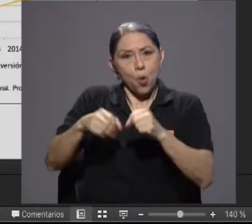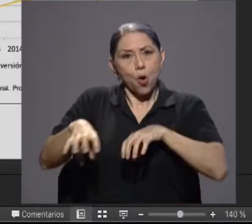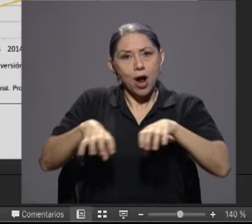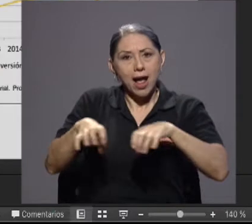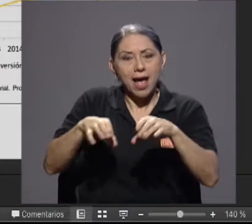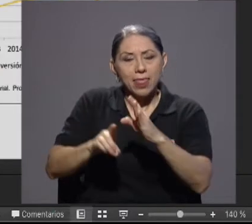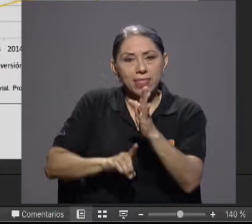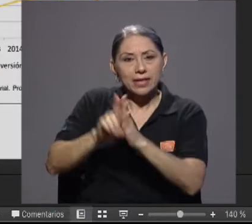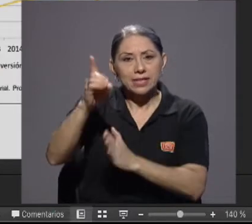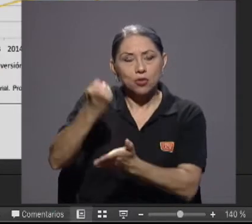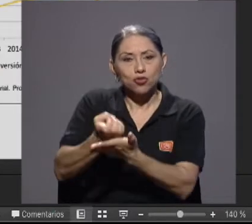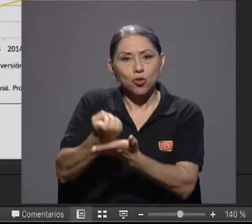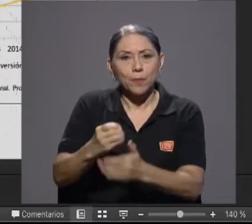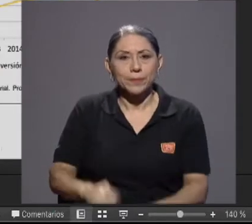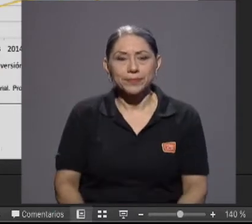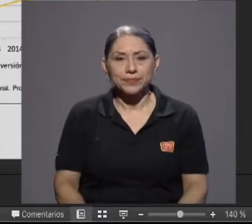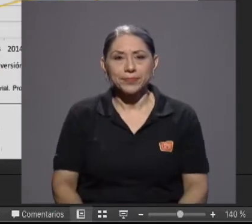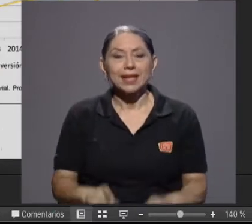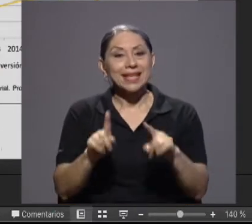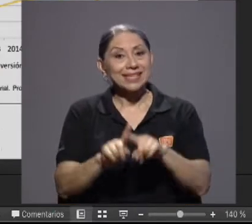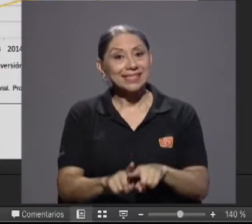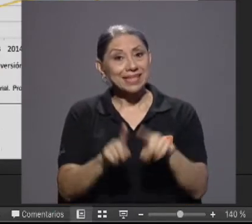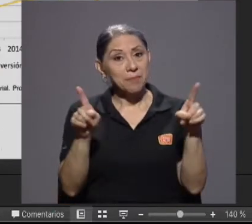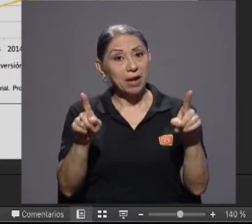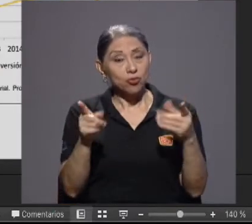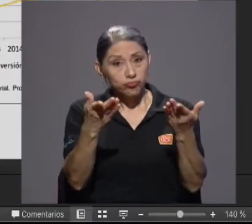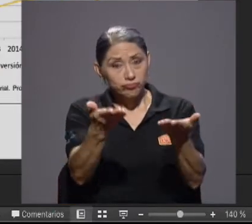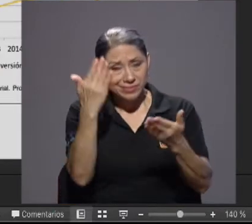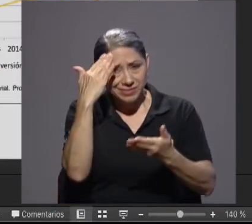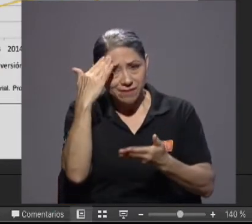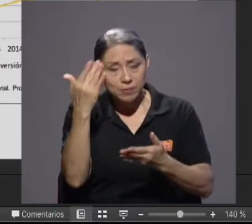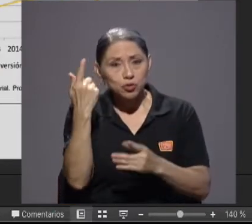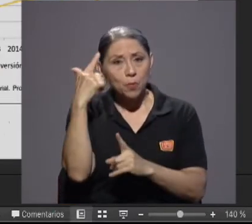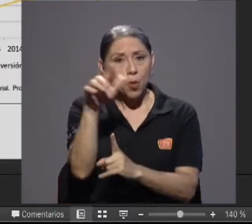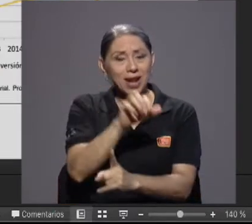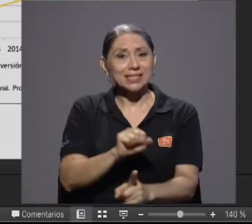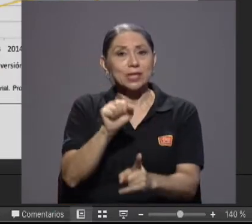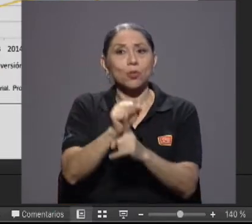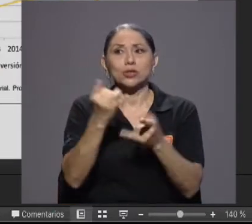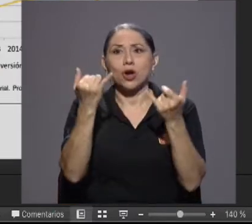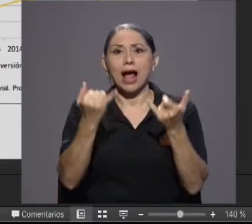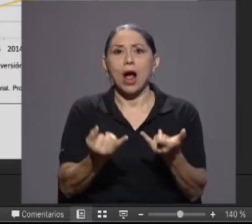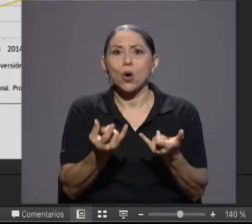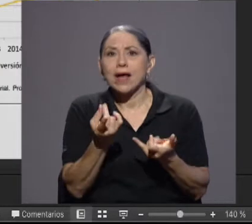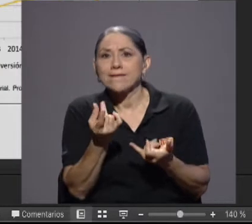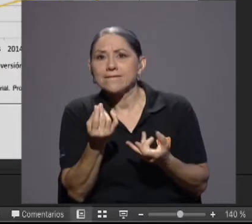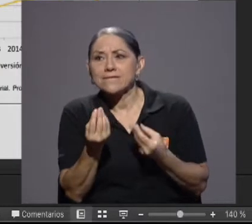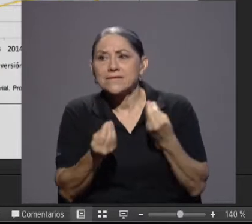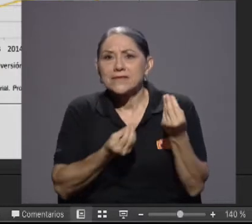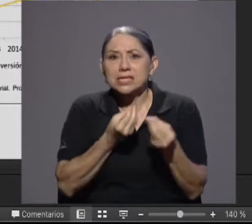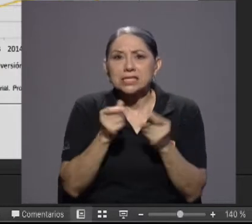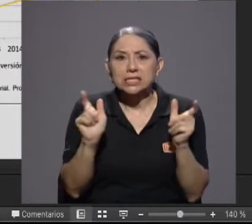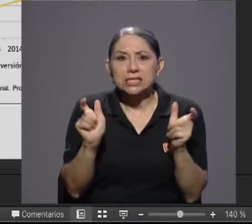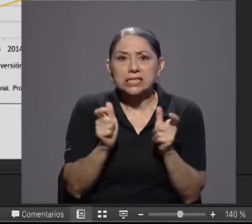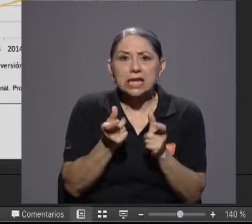económico. Sin embargo, esto, como todos sabemos, y por la situación fiscal que tiene el país,